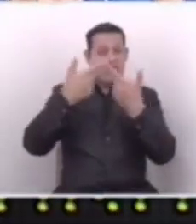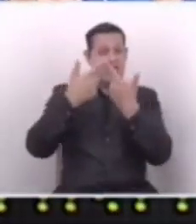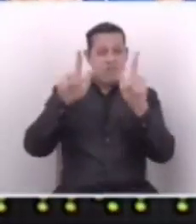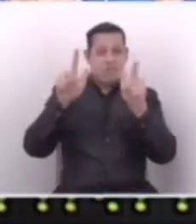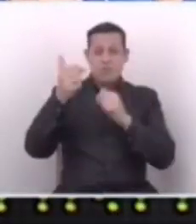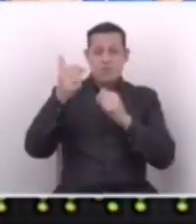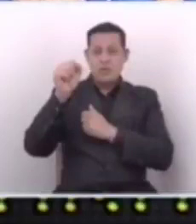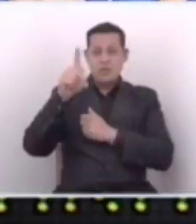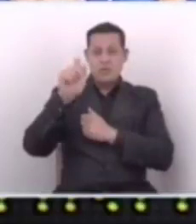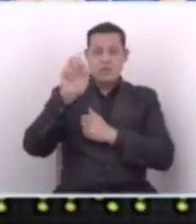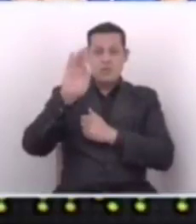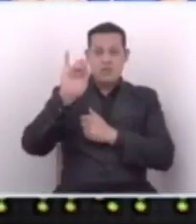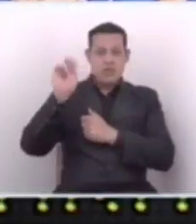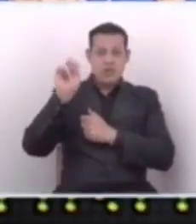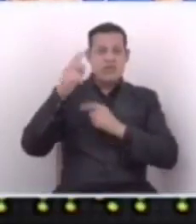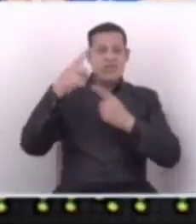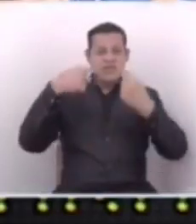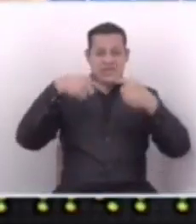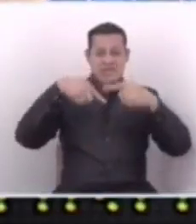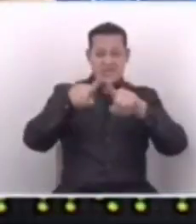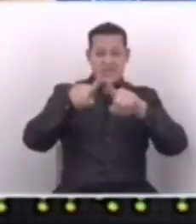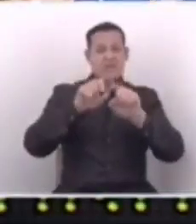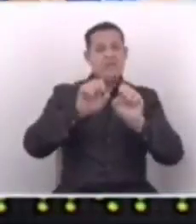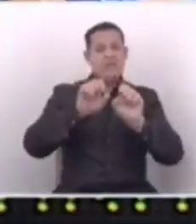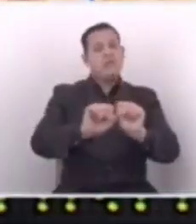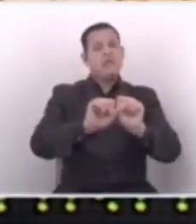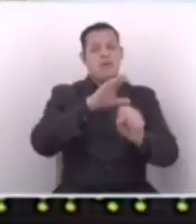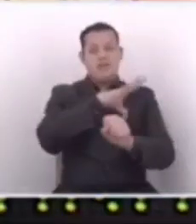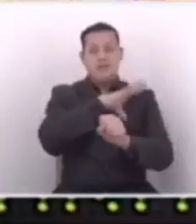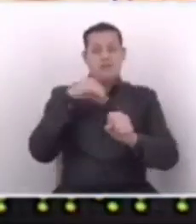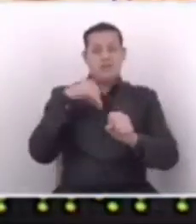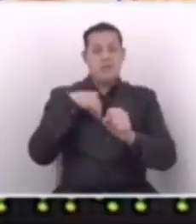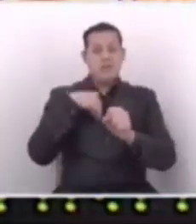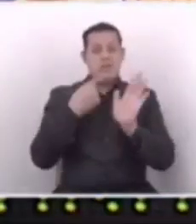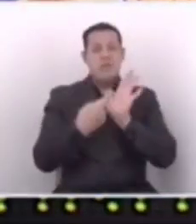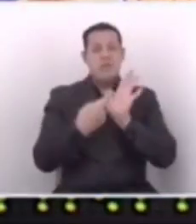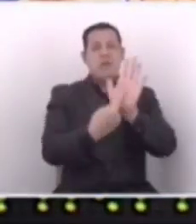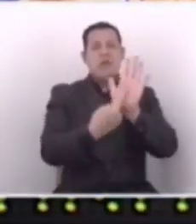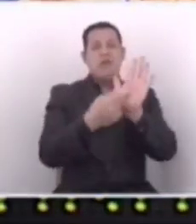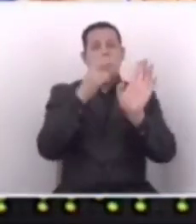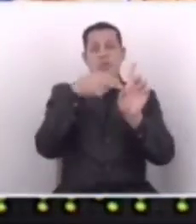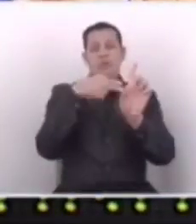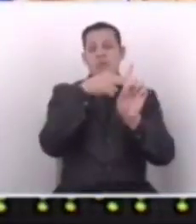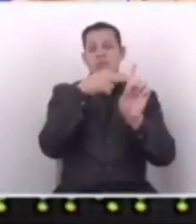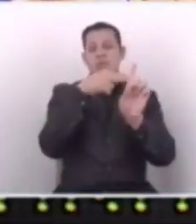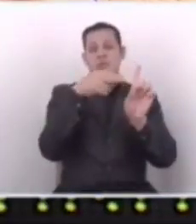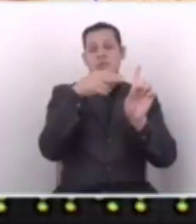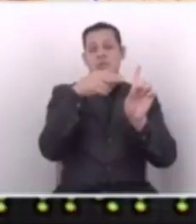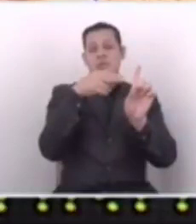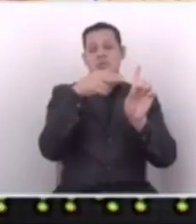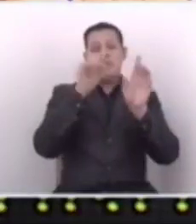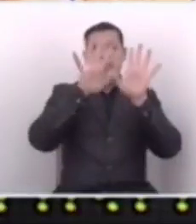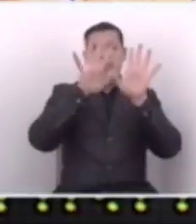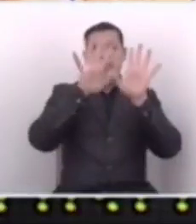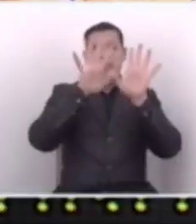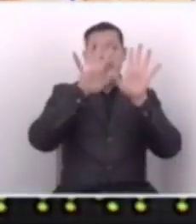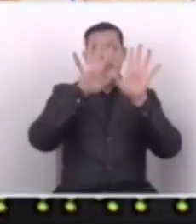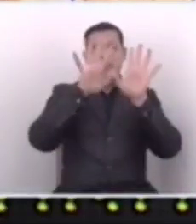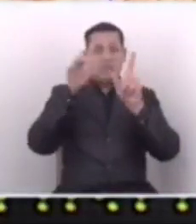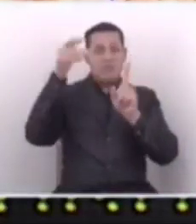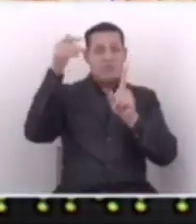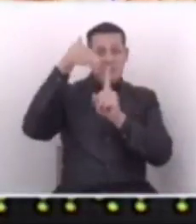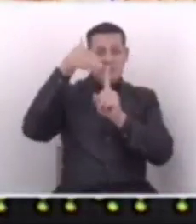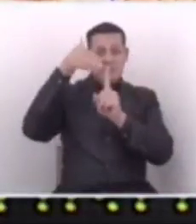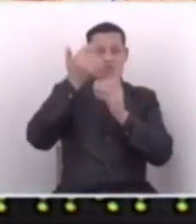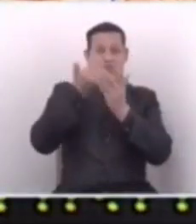a Gasparín para que siga matando a la familia de Izalco? Miren ese pobrecito. Si el 18 es por los 18 cursos